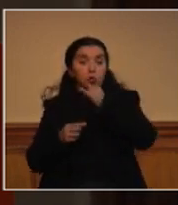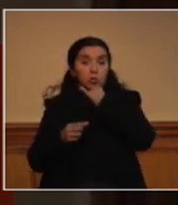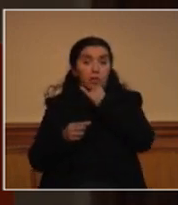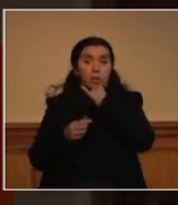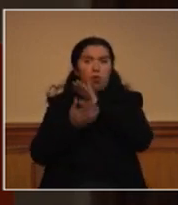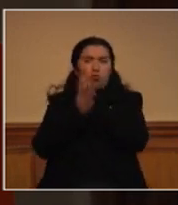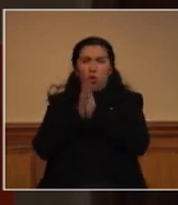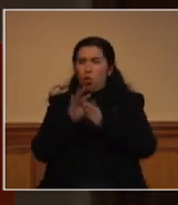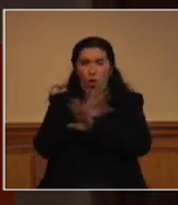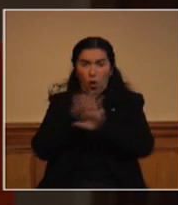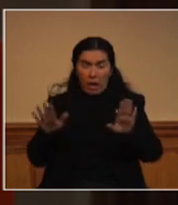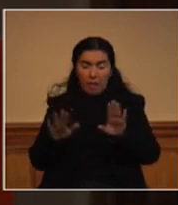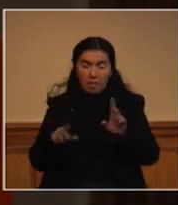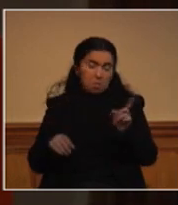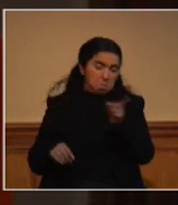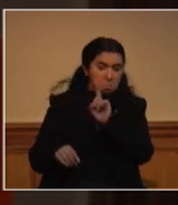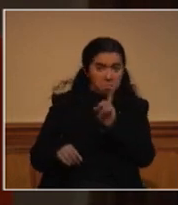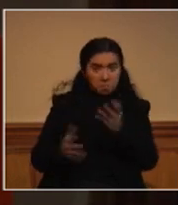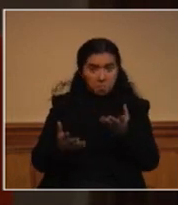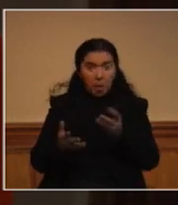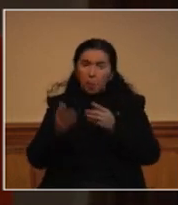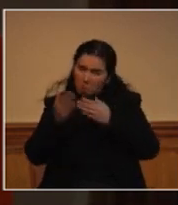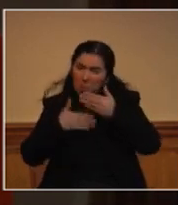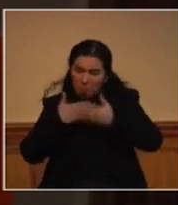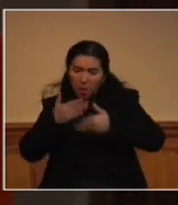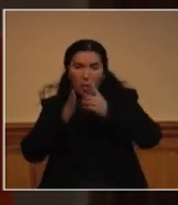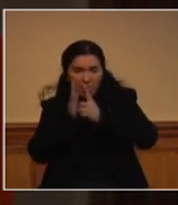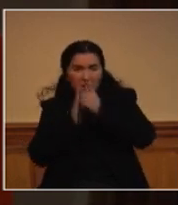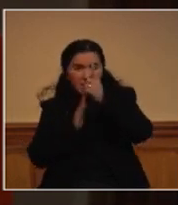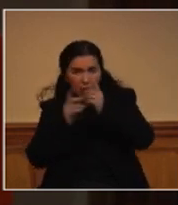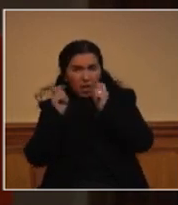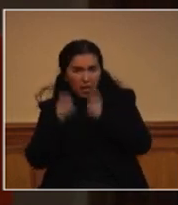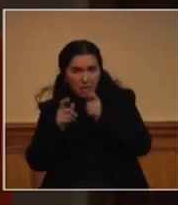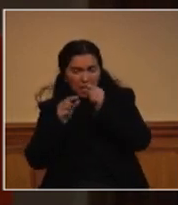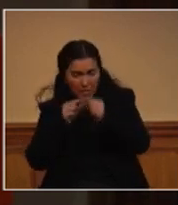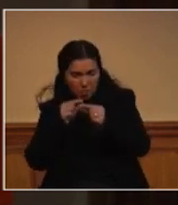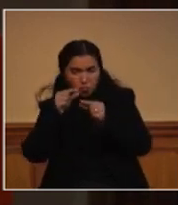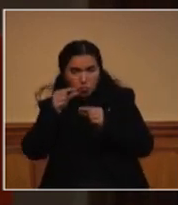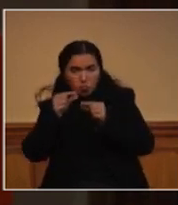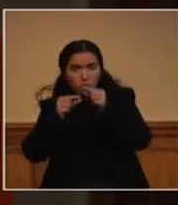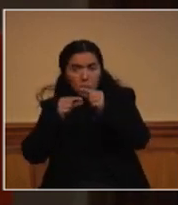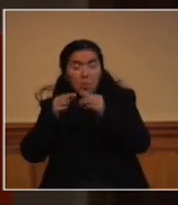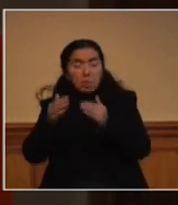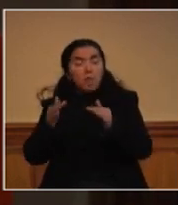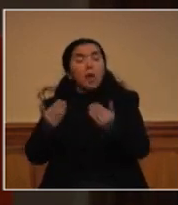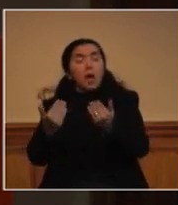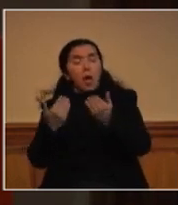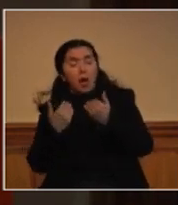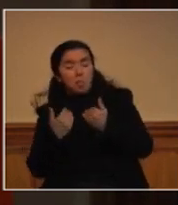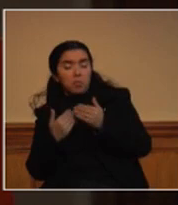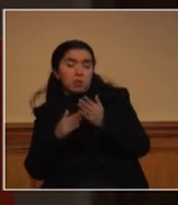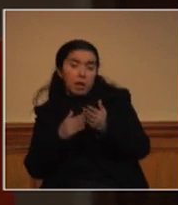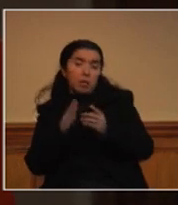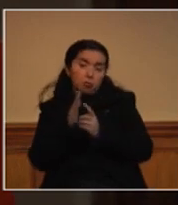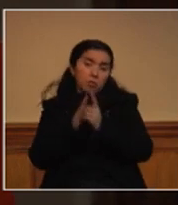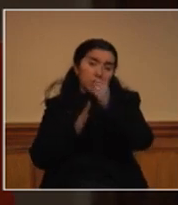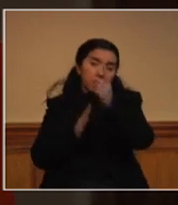nada. Vamos desarrollando pequeñas habilidades que nos van a ir favoreciendo ese